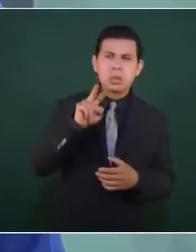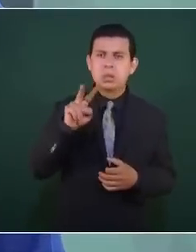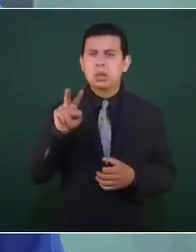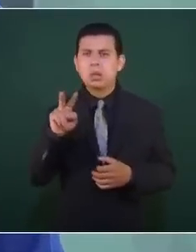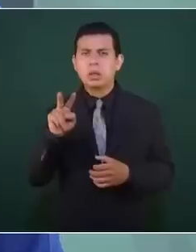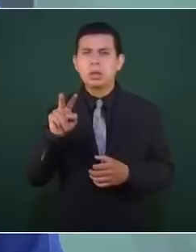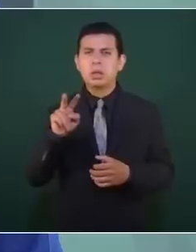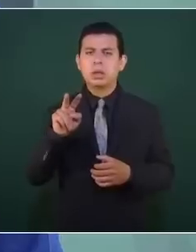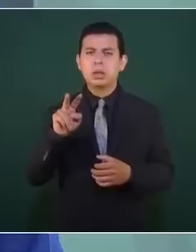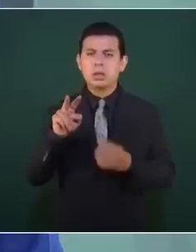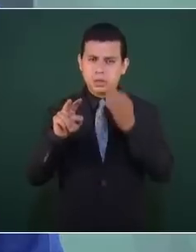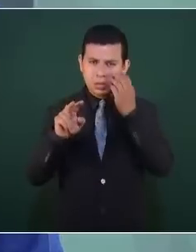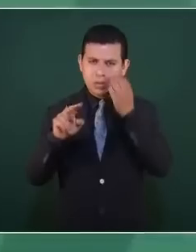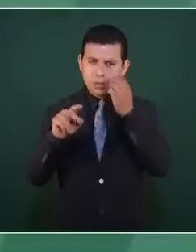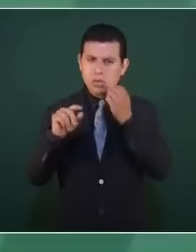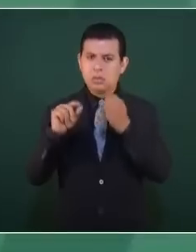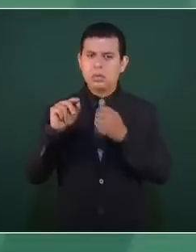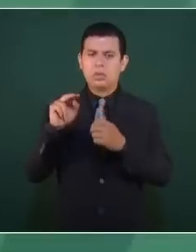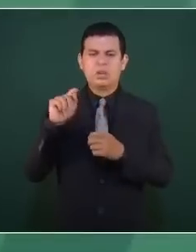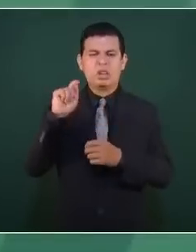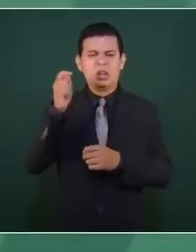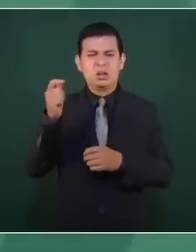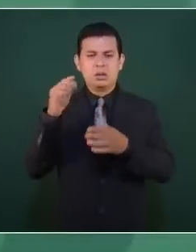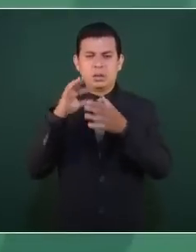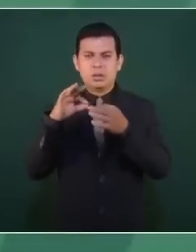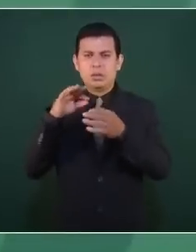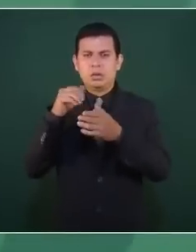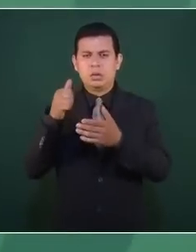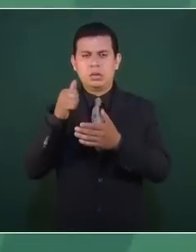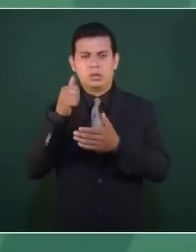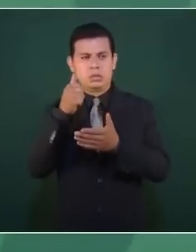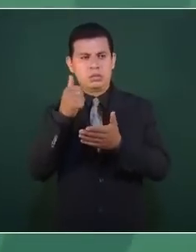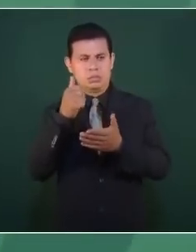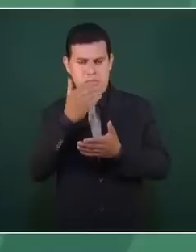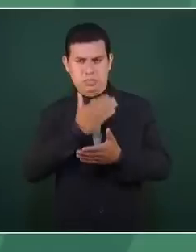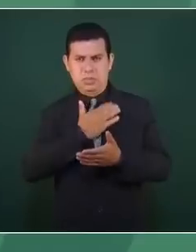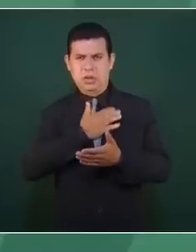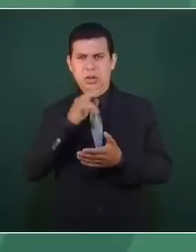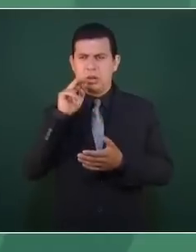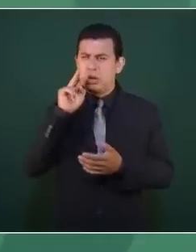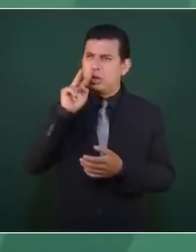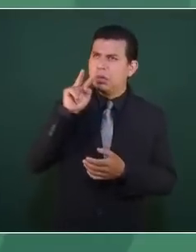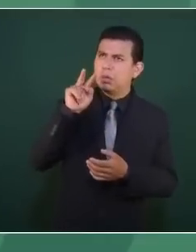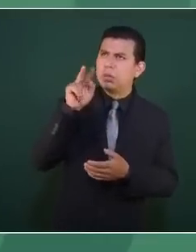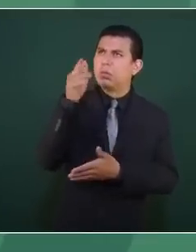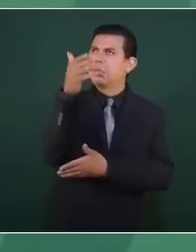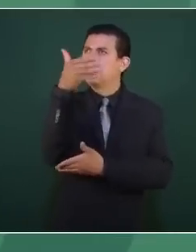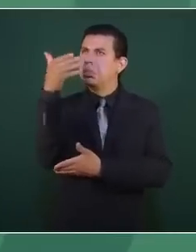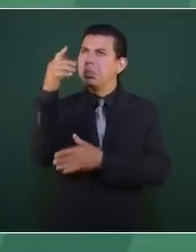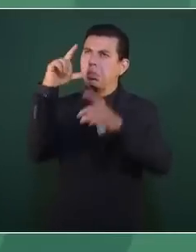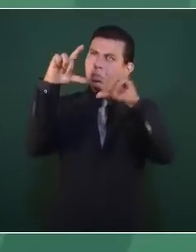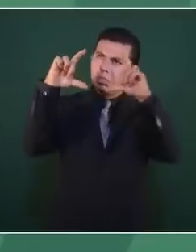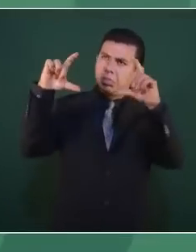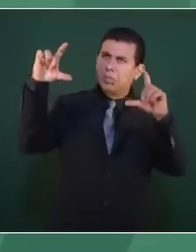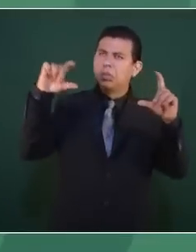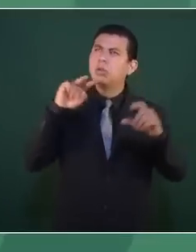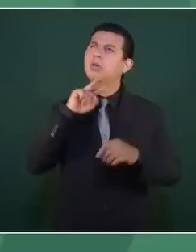izamos la bandera a media asta en la Ciudad de México, en el Zócalo, y de ahí